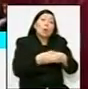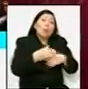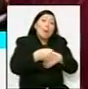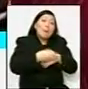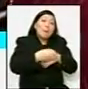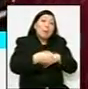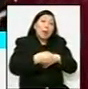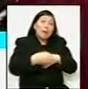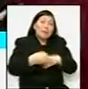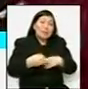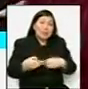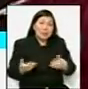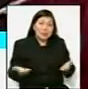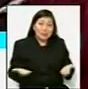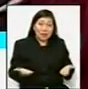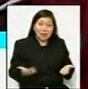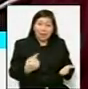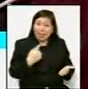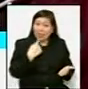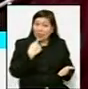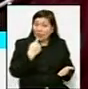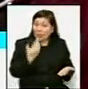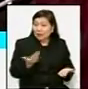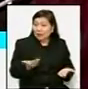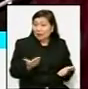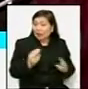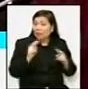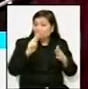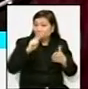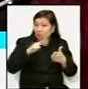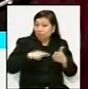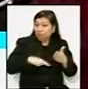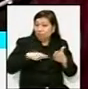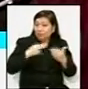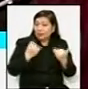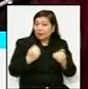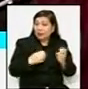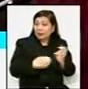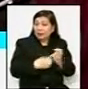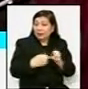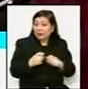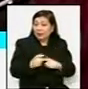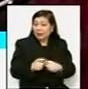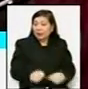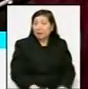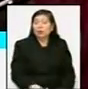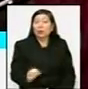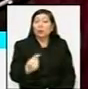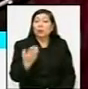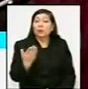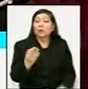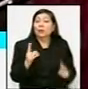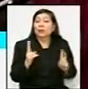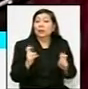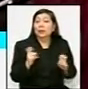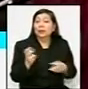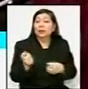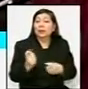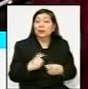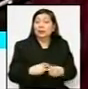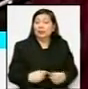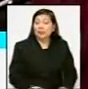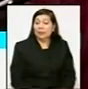regionales, provinciales establecidos? ¿Se hace la verificación también en esta etapa o solamente es el tema de los